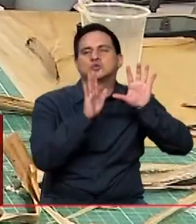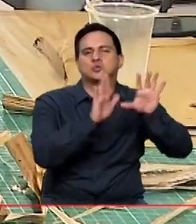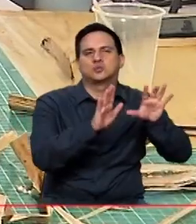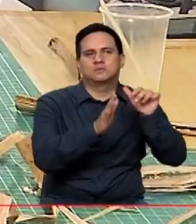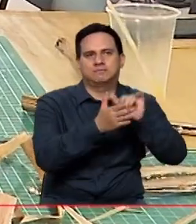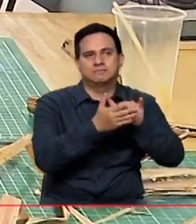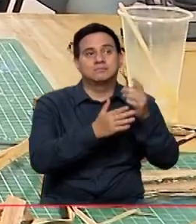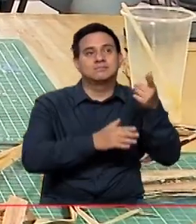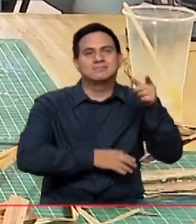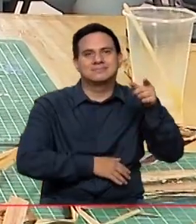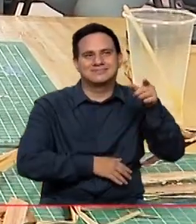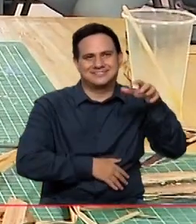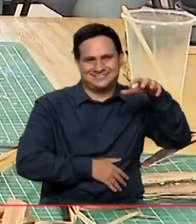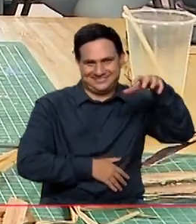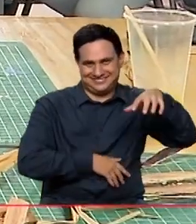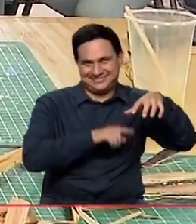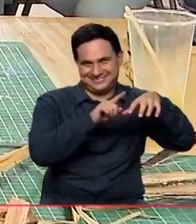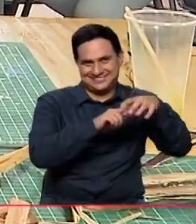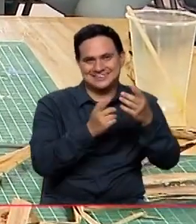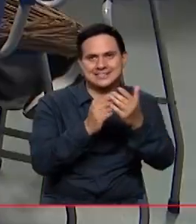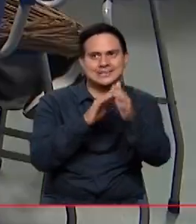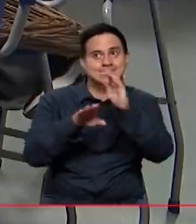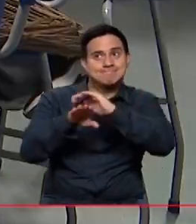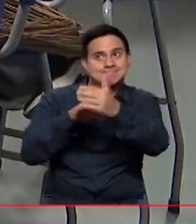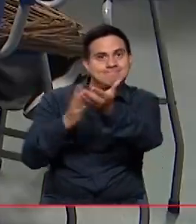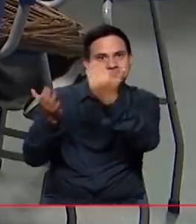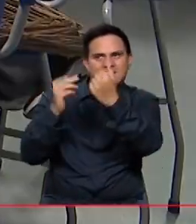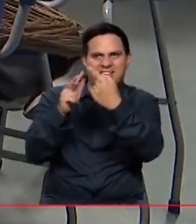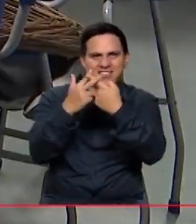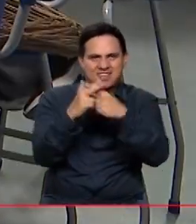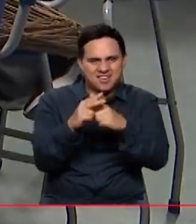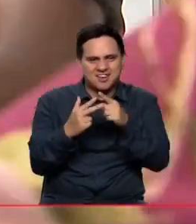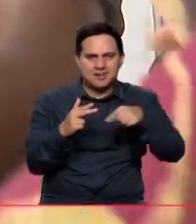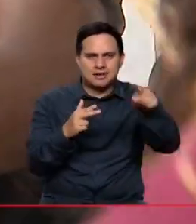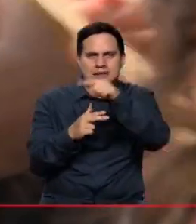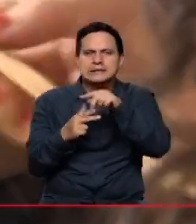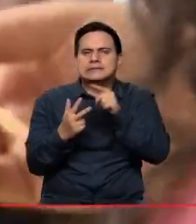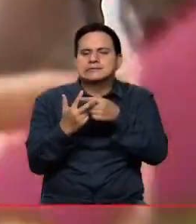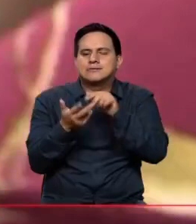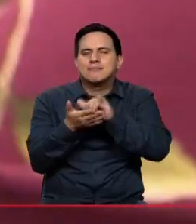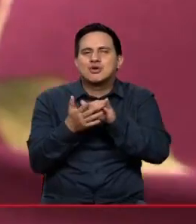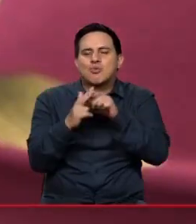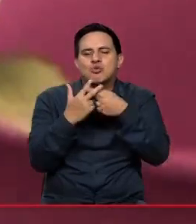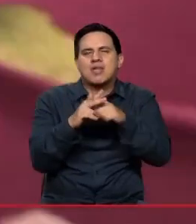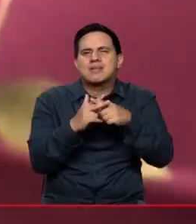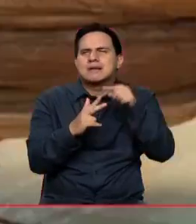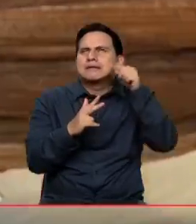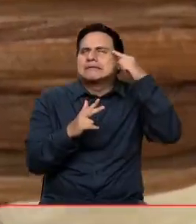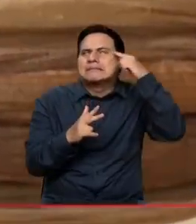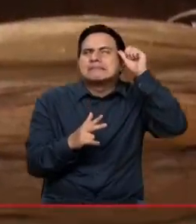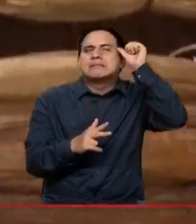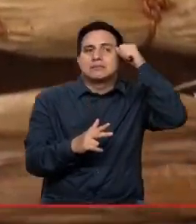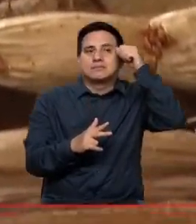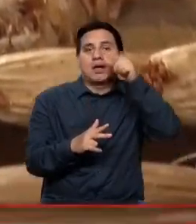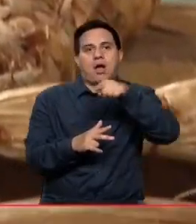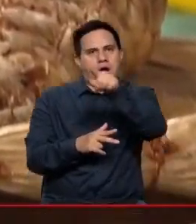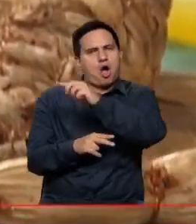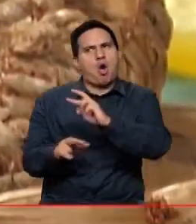lo invitó a liderar una serie de talleres denominados Tejer y Recordar. Este prodigioso artista espera poder seguir